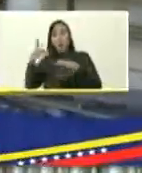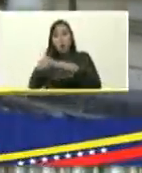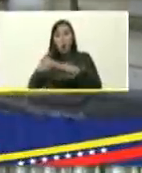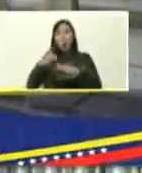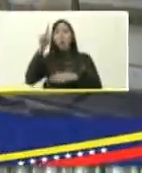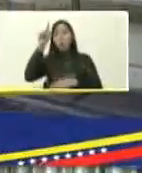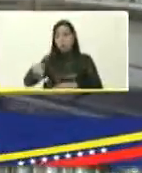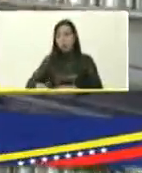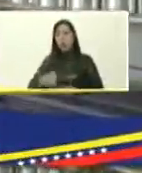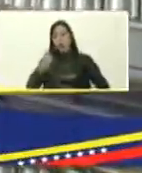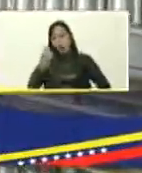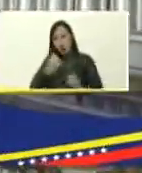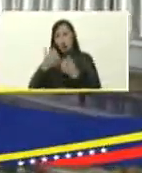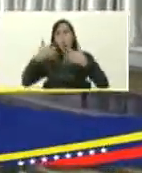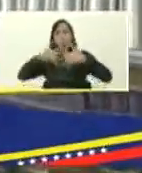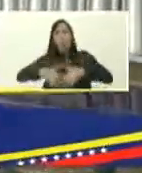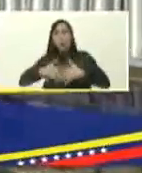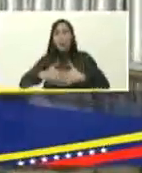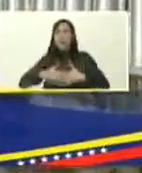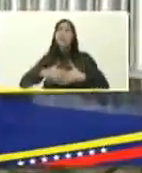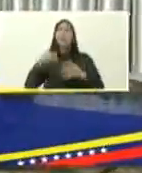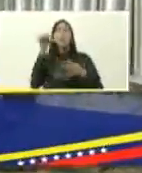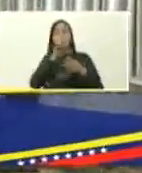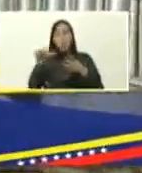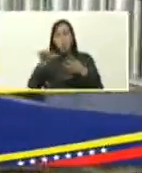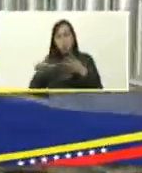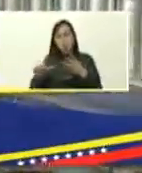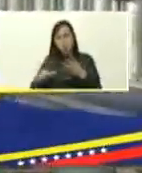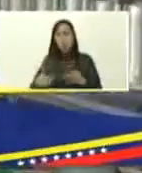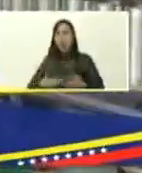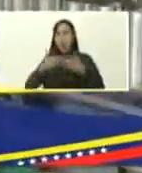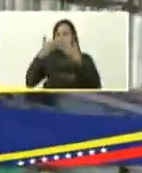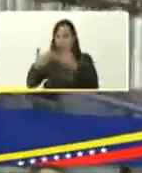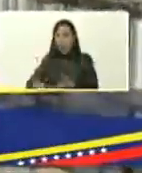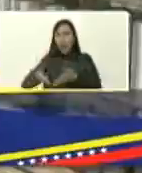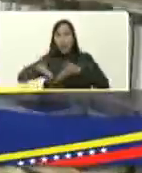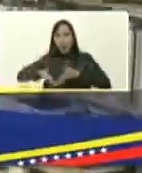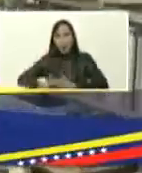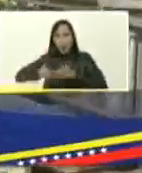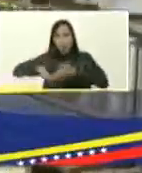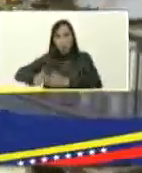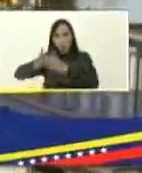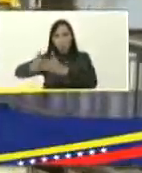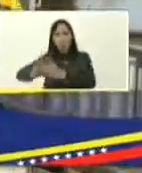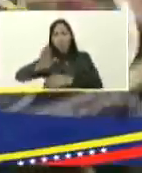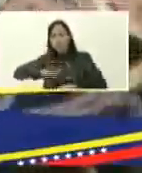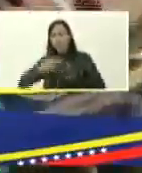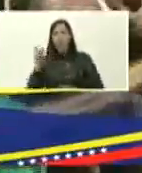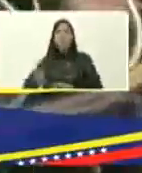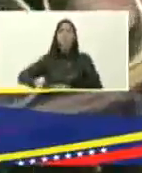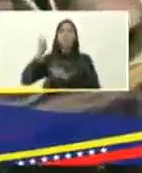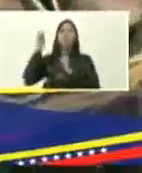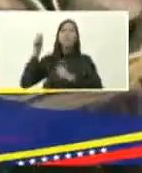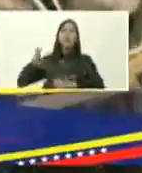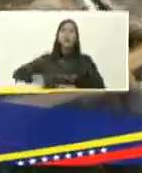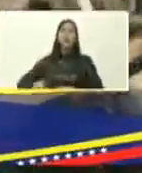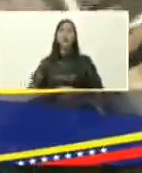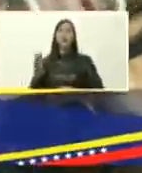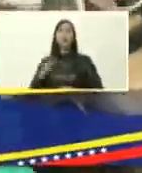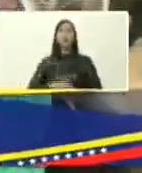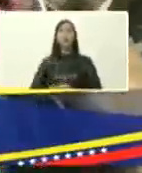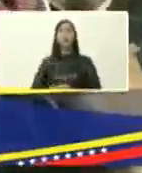PDVSA. Todas las semanas el combustible a nuestros pescadores. Y es así, pues, como estamos fortaleciendo la